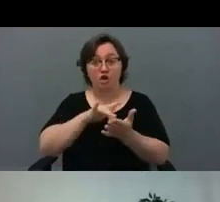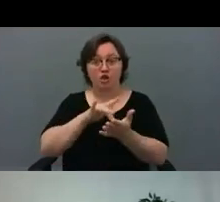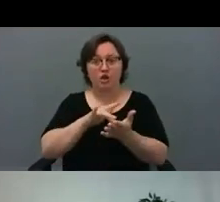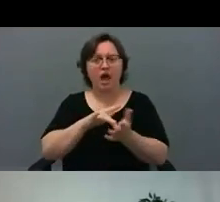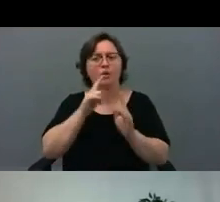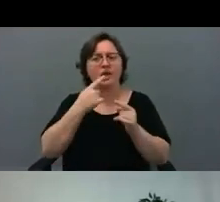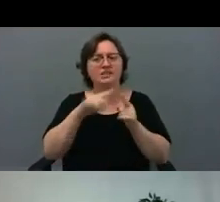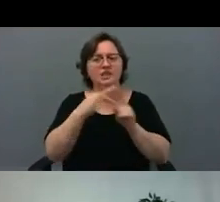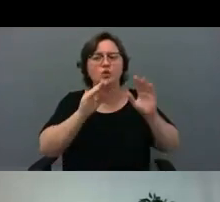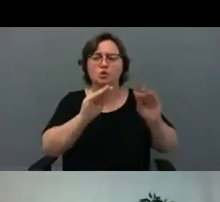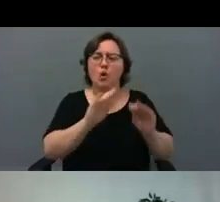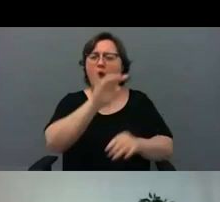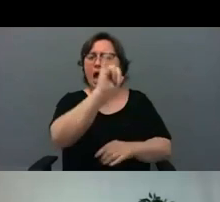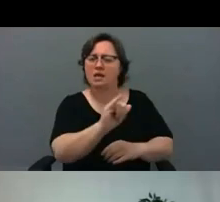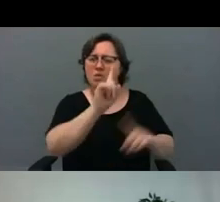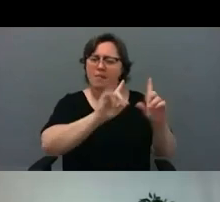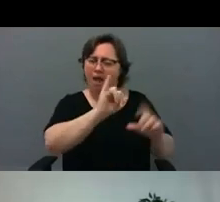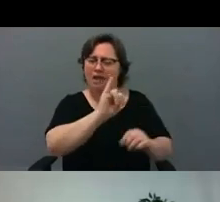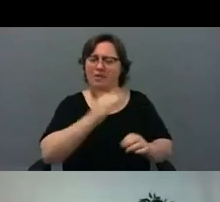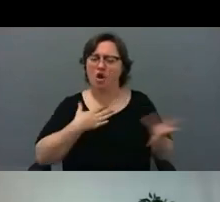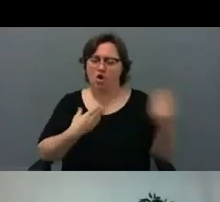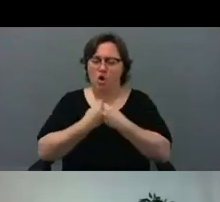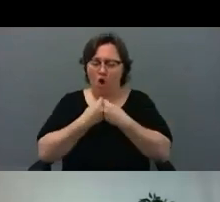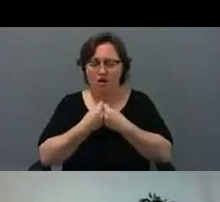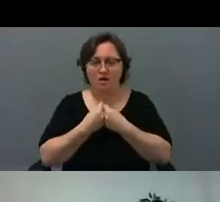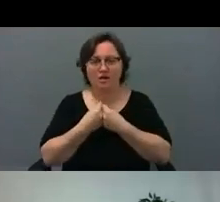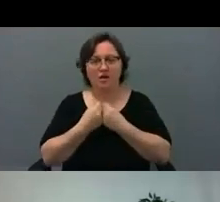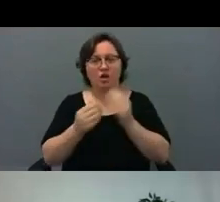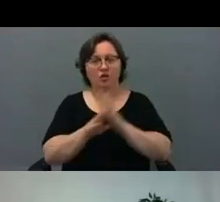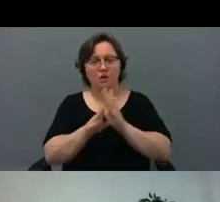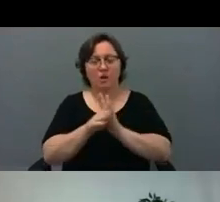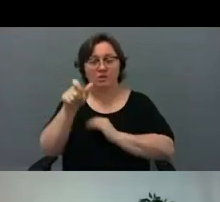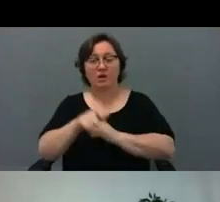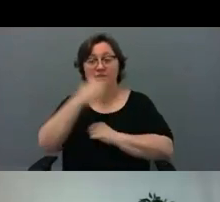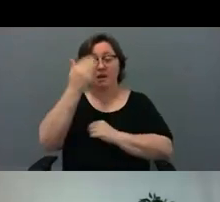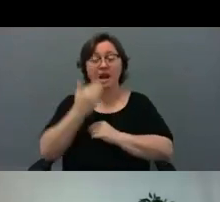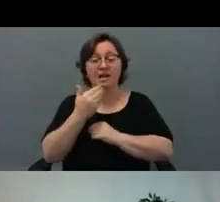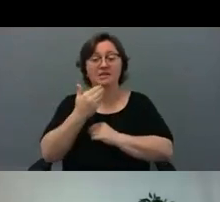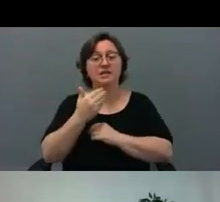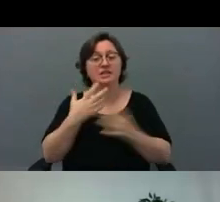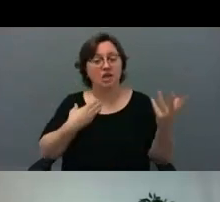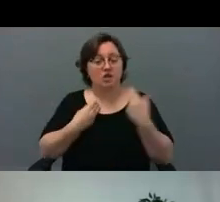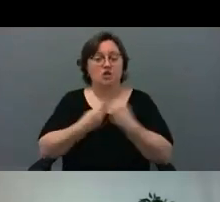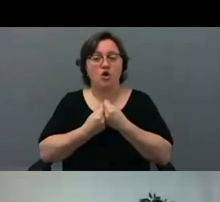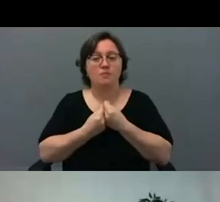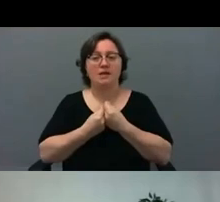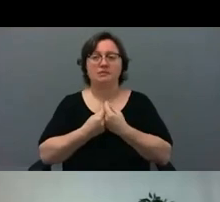todo. Y por estar aquí acompañando a las personas con parálisis cerebral, ayudándolas a poner en el lugar que se merecen,